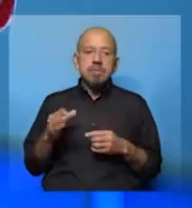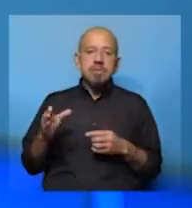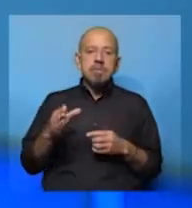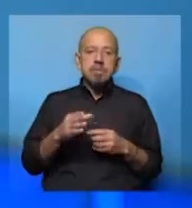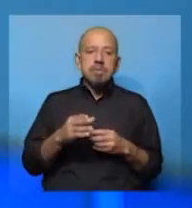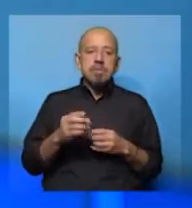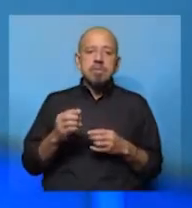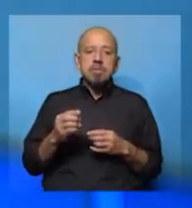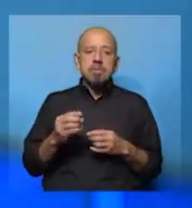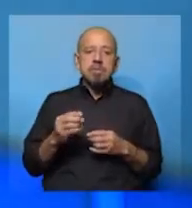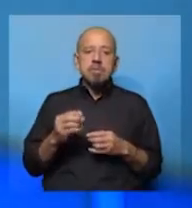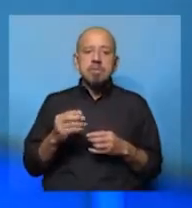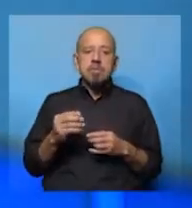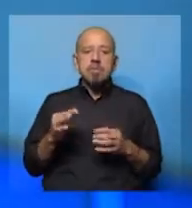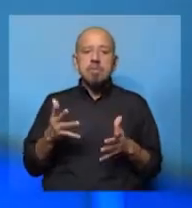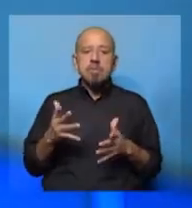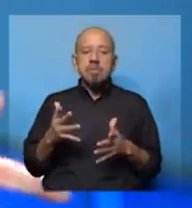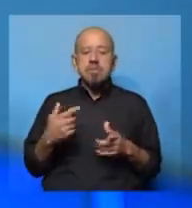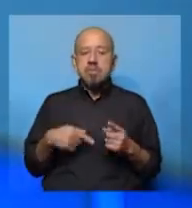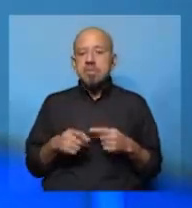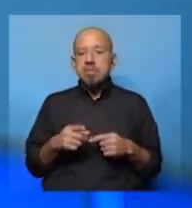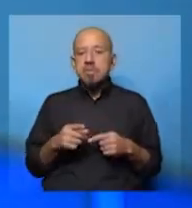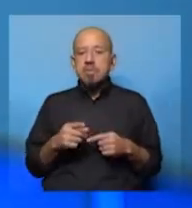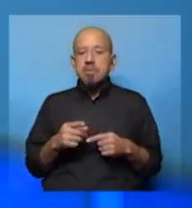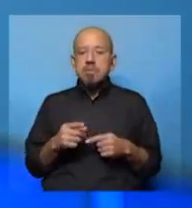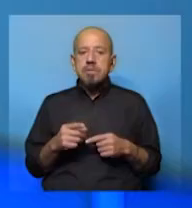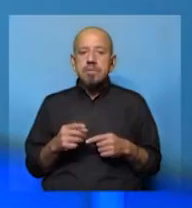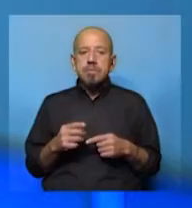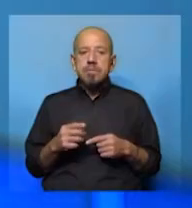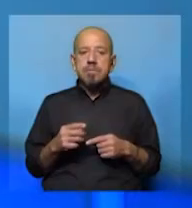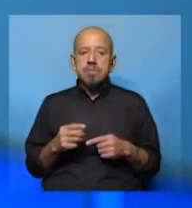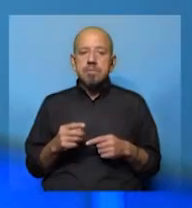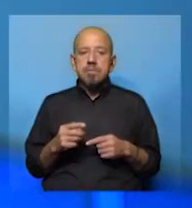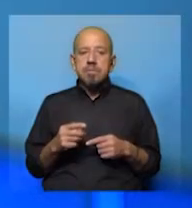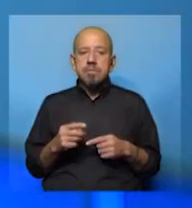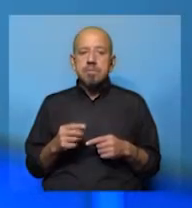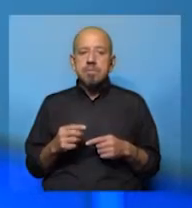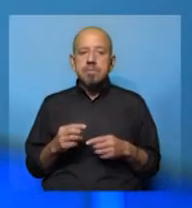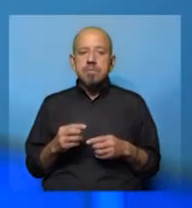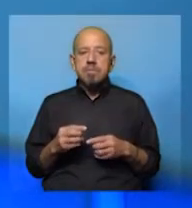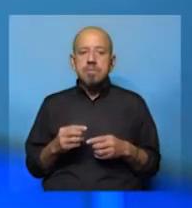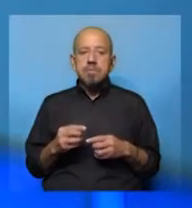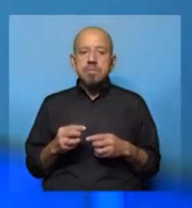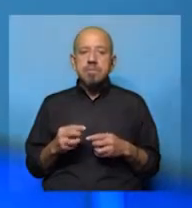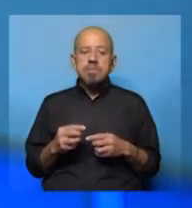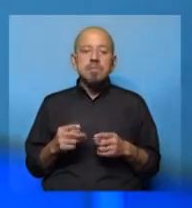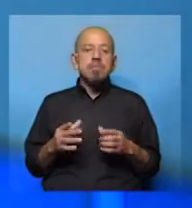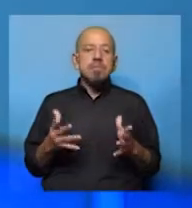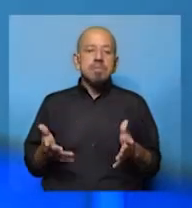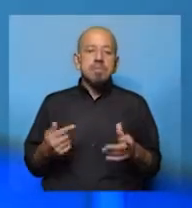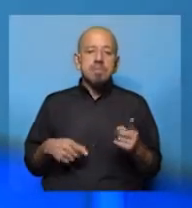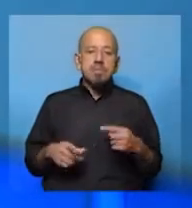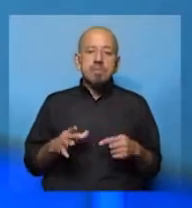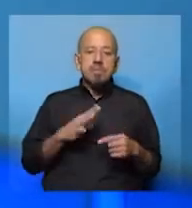pasó acá que acá se apagó Qué pasó acá que no este y y la gente respondía y respondía con